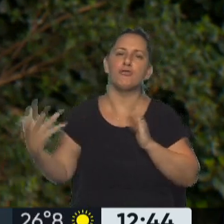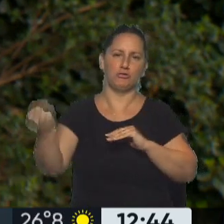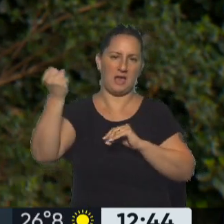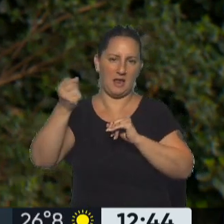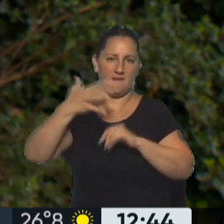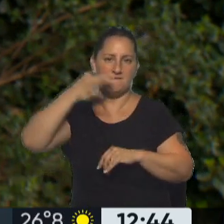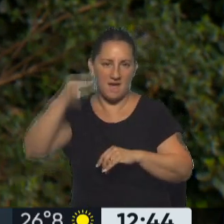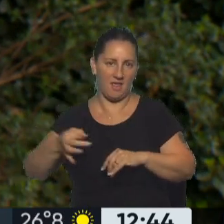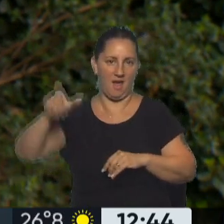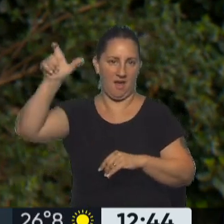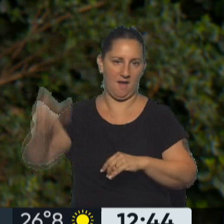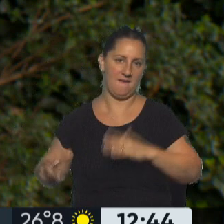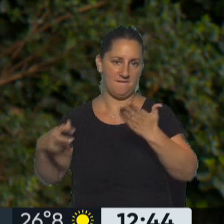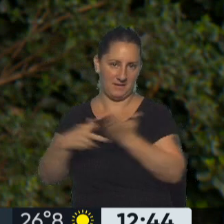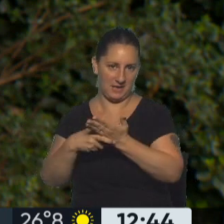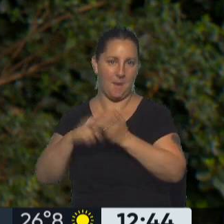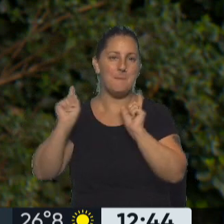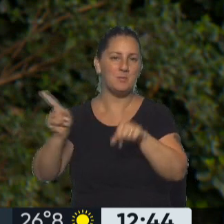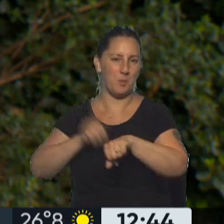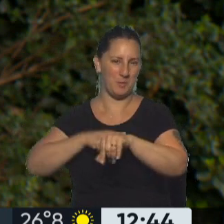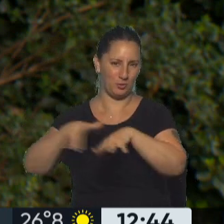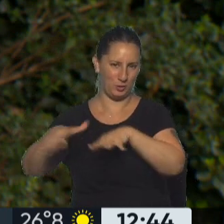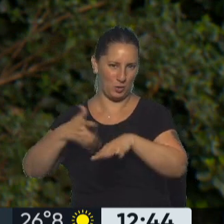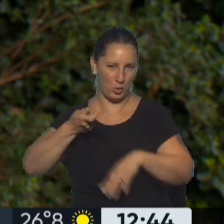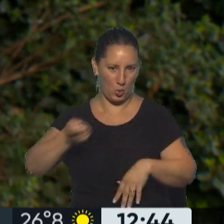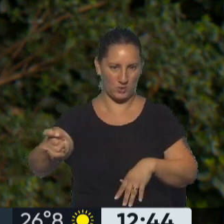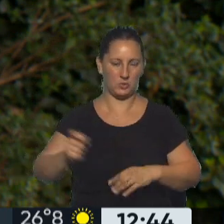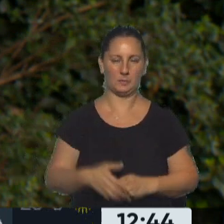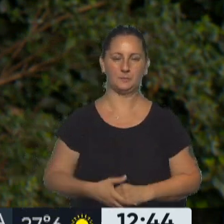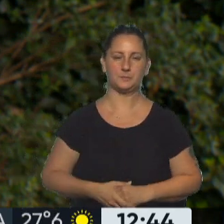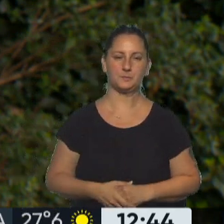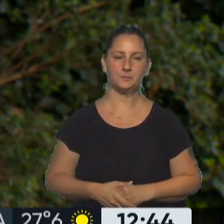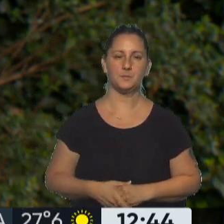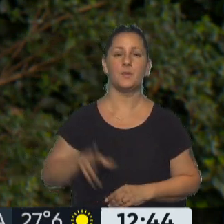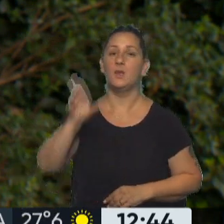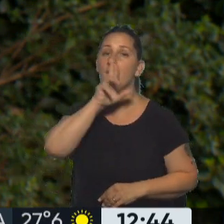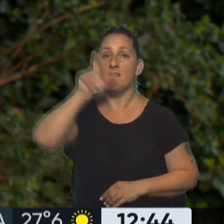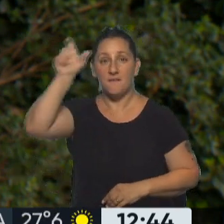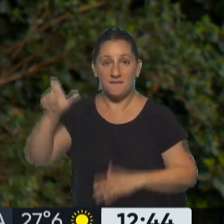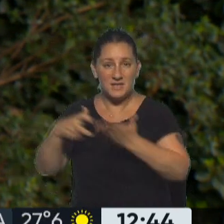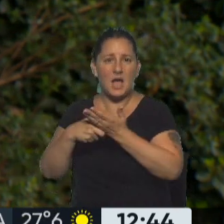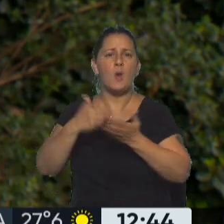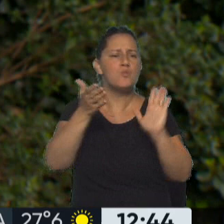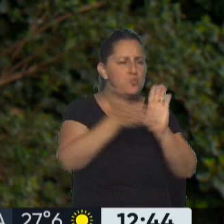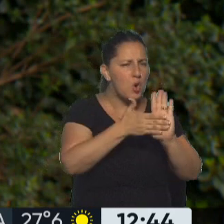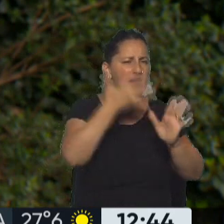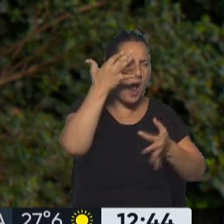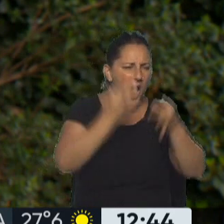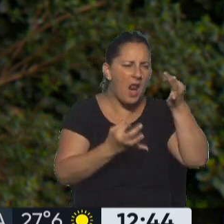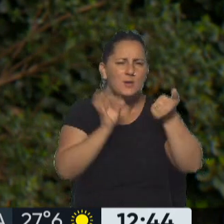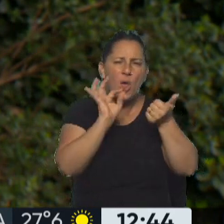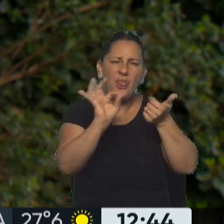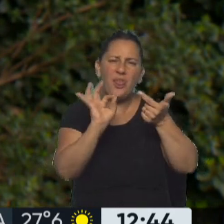de en los juicios digamos en durante el proceso y ella analizó todas las pruebas fue muy